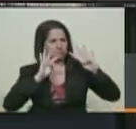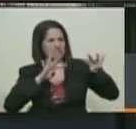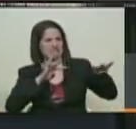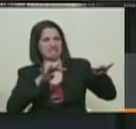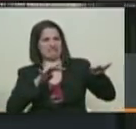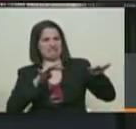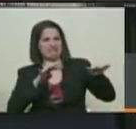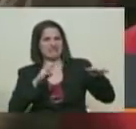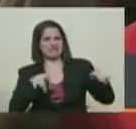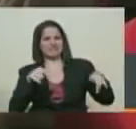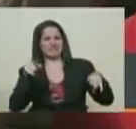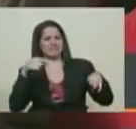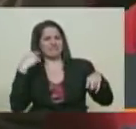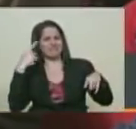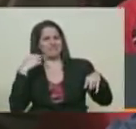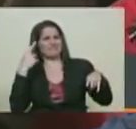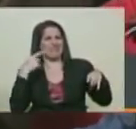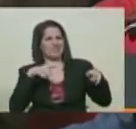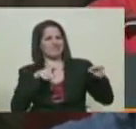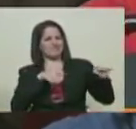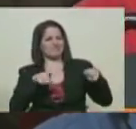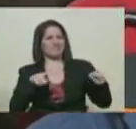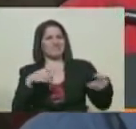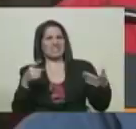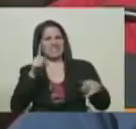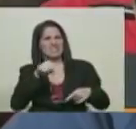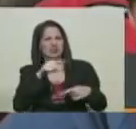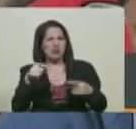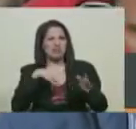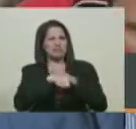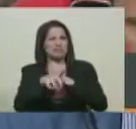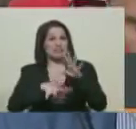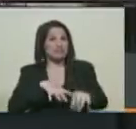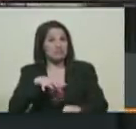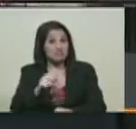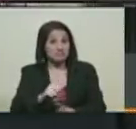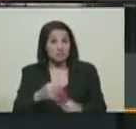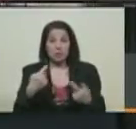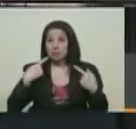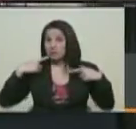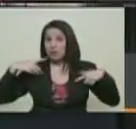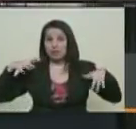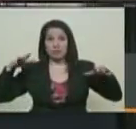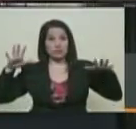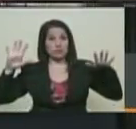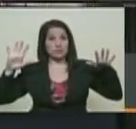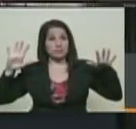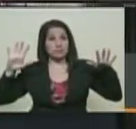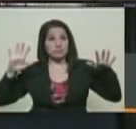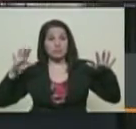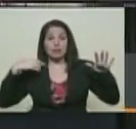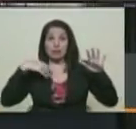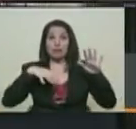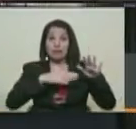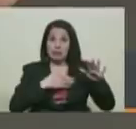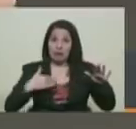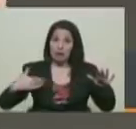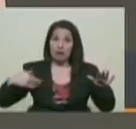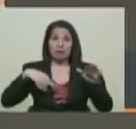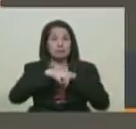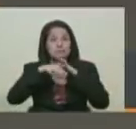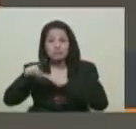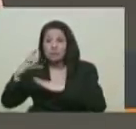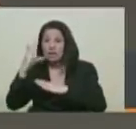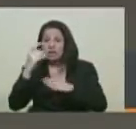que quieren meterse pero no saben cómo. Muchas de las personas que me escuchan quieren meterse en el mundo de